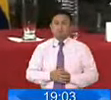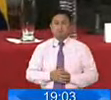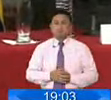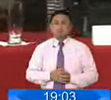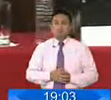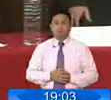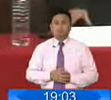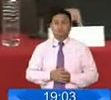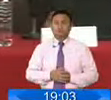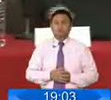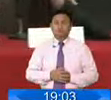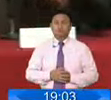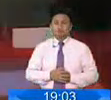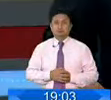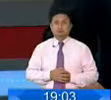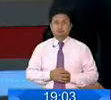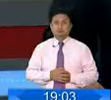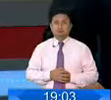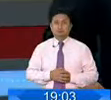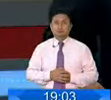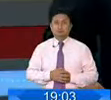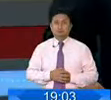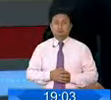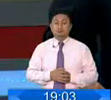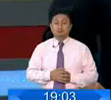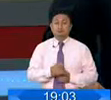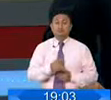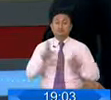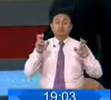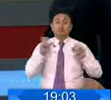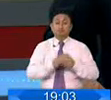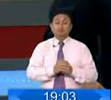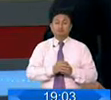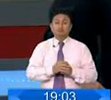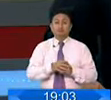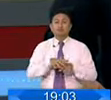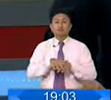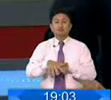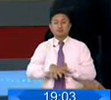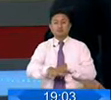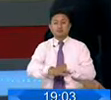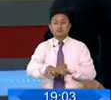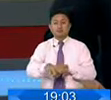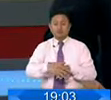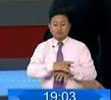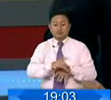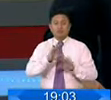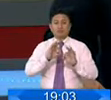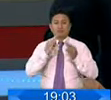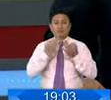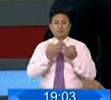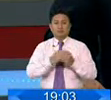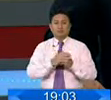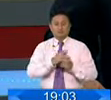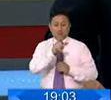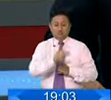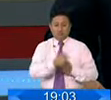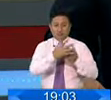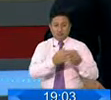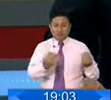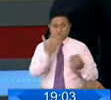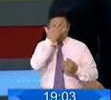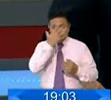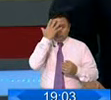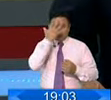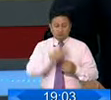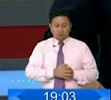informó Iván Casamén. Y en este mismo tema, en la provincia de Los Ríos se encuentra la familia del militar desaparecido en